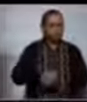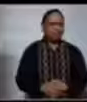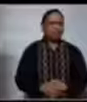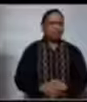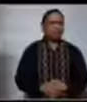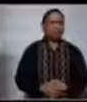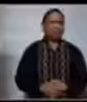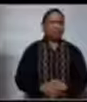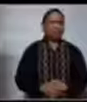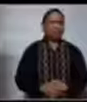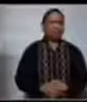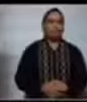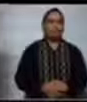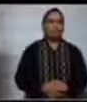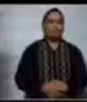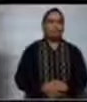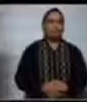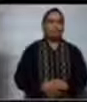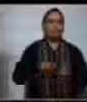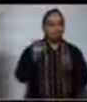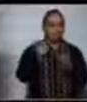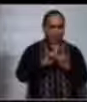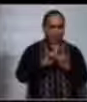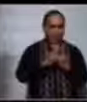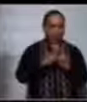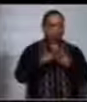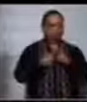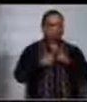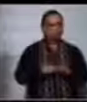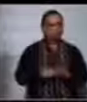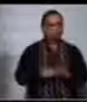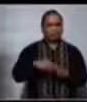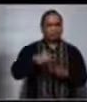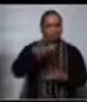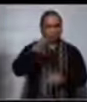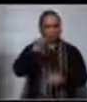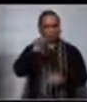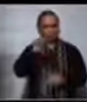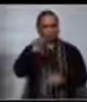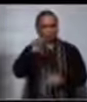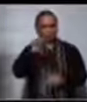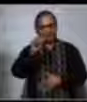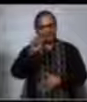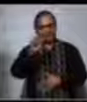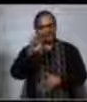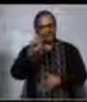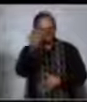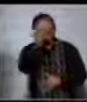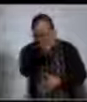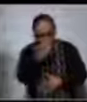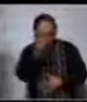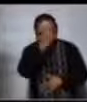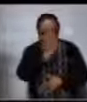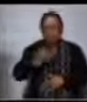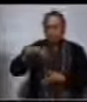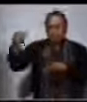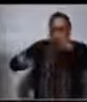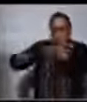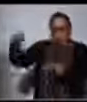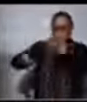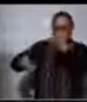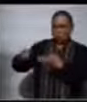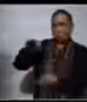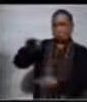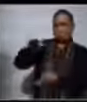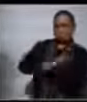Bueno, en principio es una orden de cateo, es decir, está librada por la autoridad judicial. Se solicita al juez que